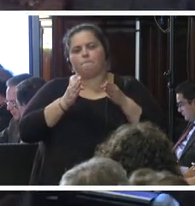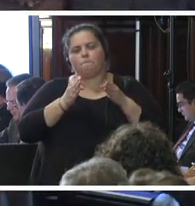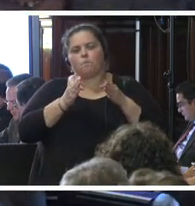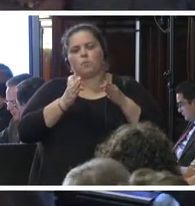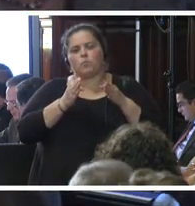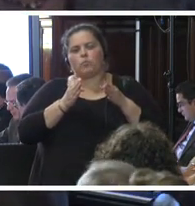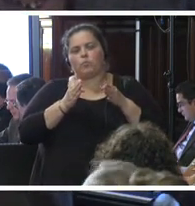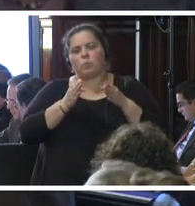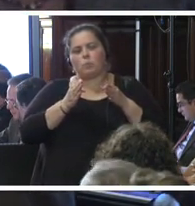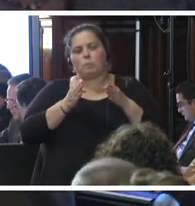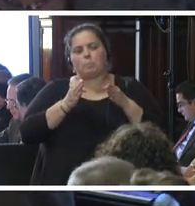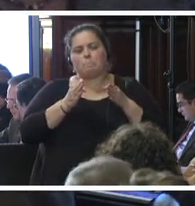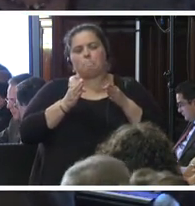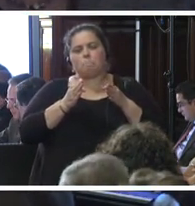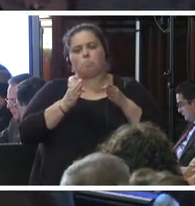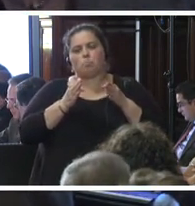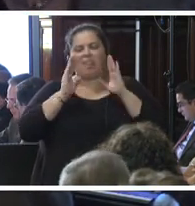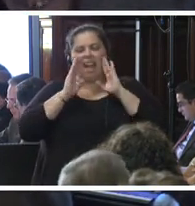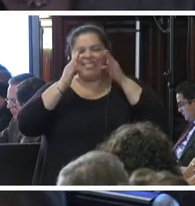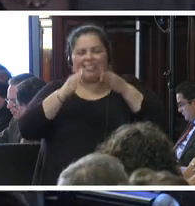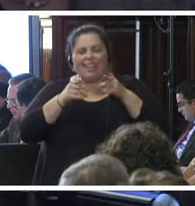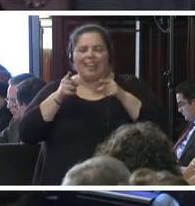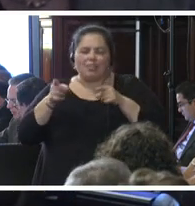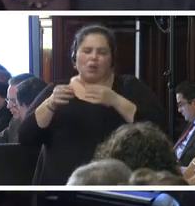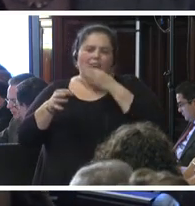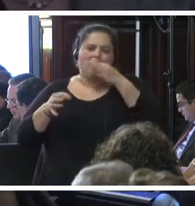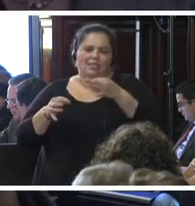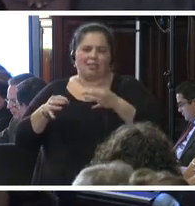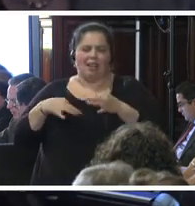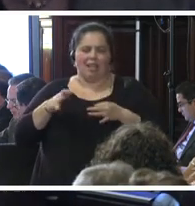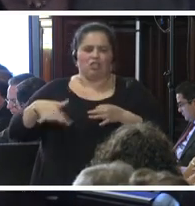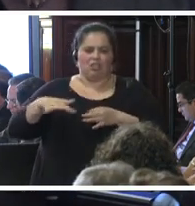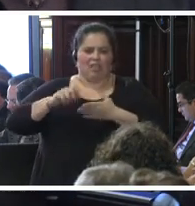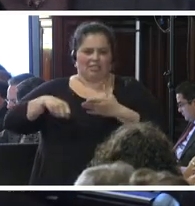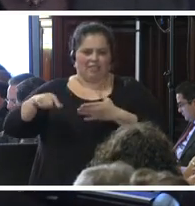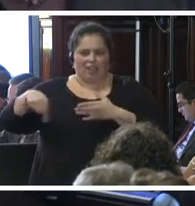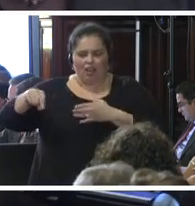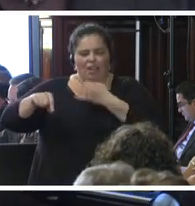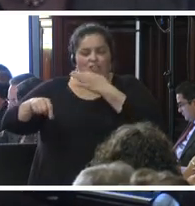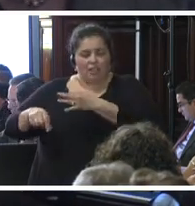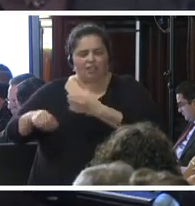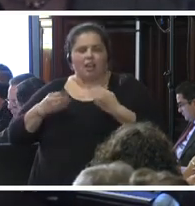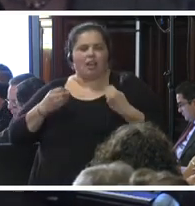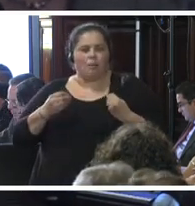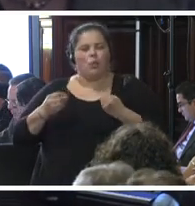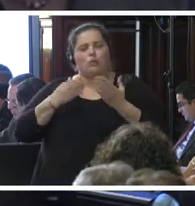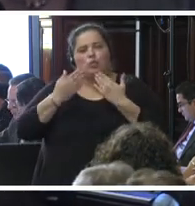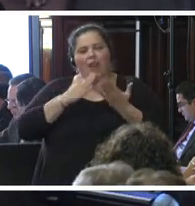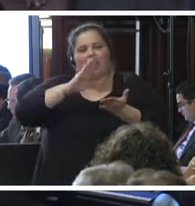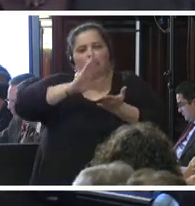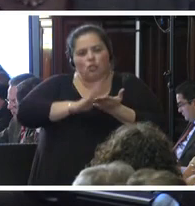precisión que hacen la sociedad civil para hablar de una